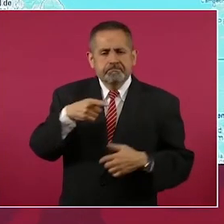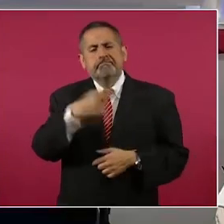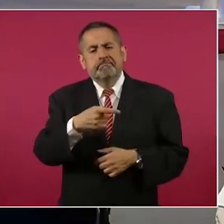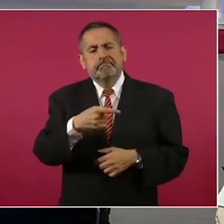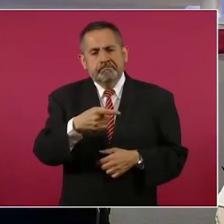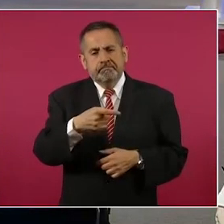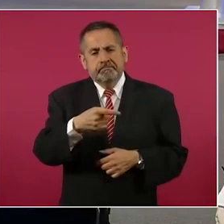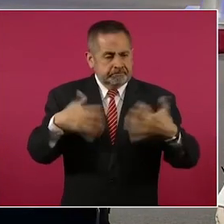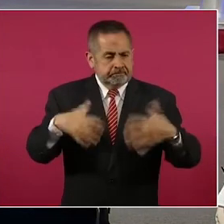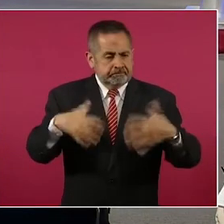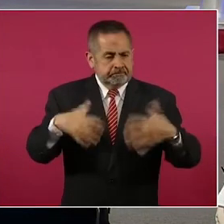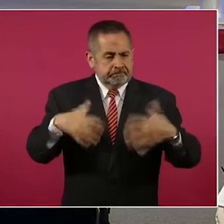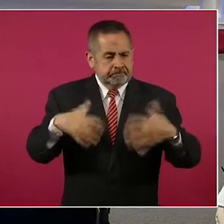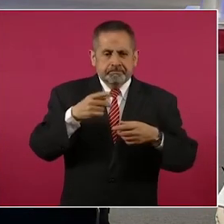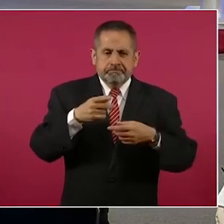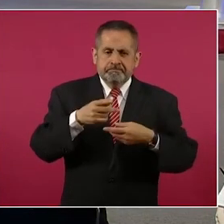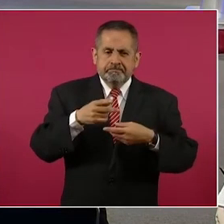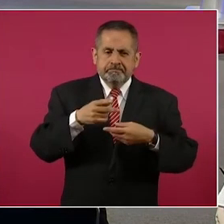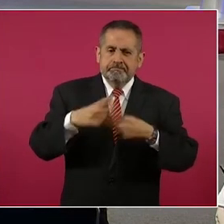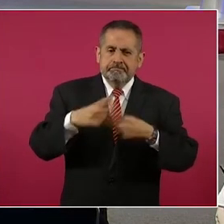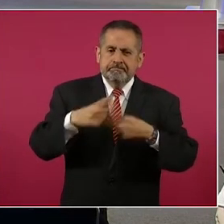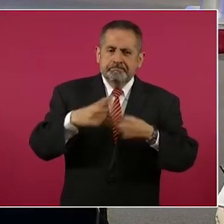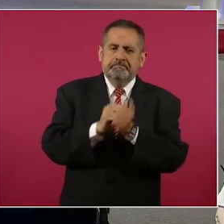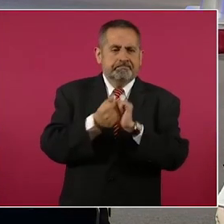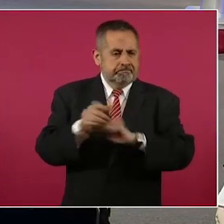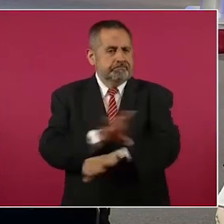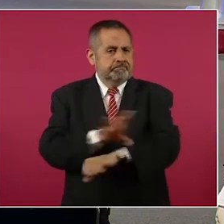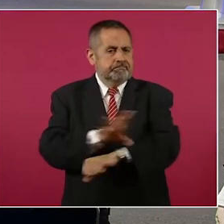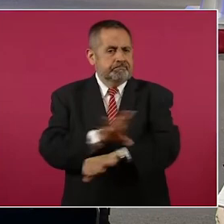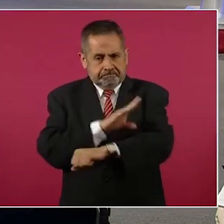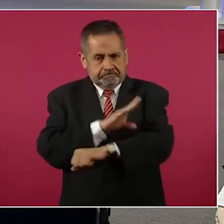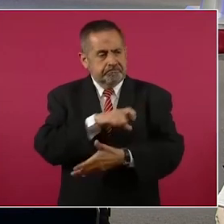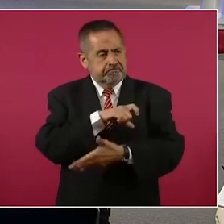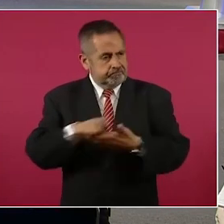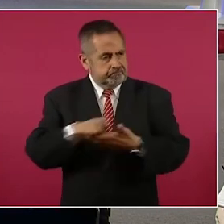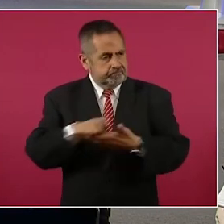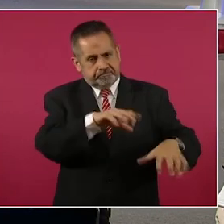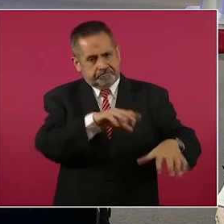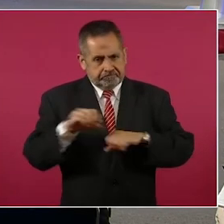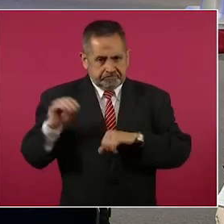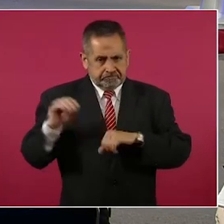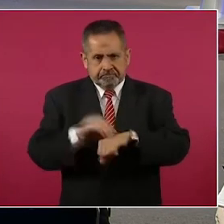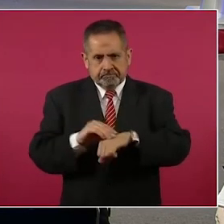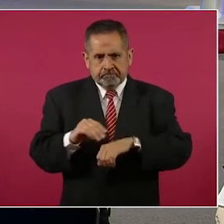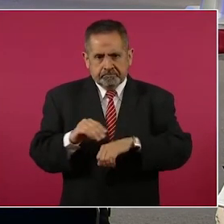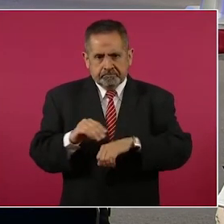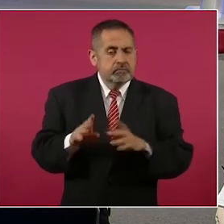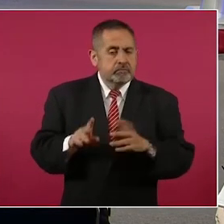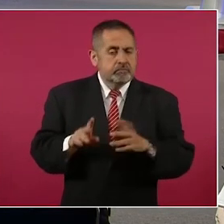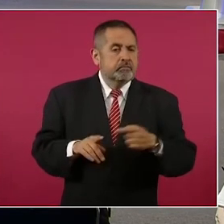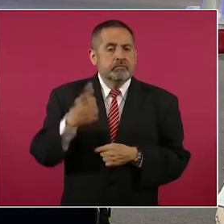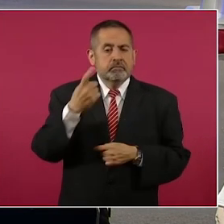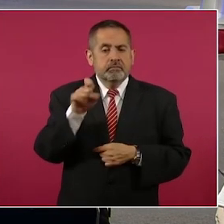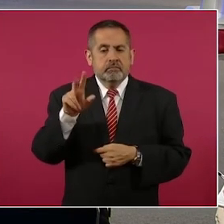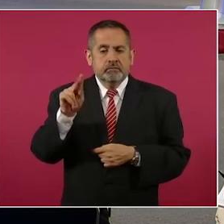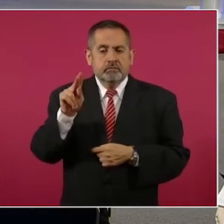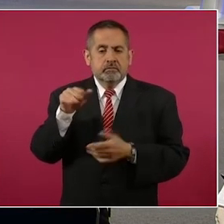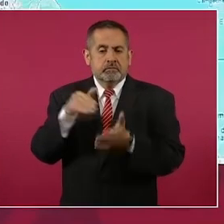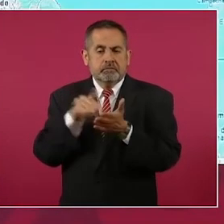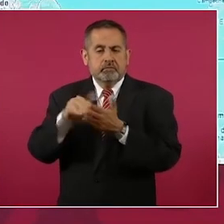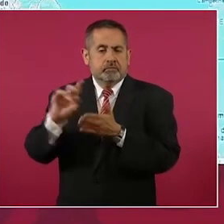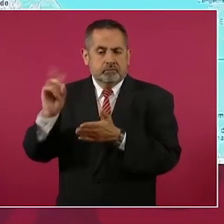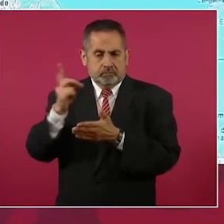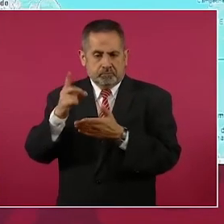de generación de energía, una de ciclo combinado, 180 millones de